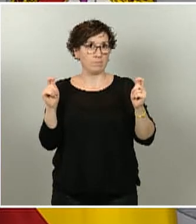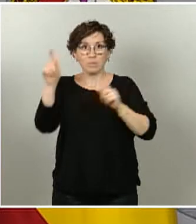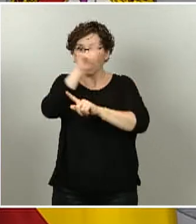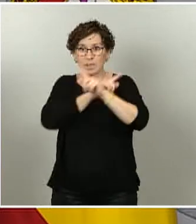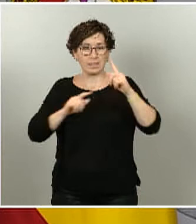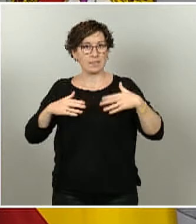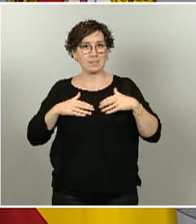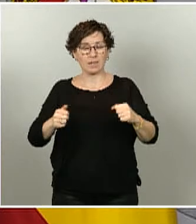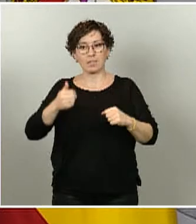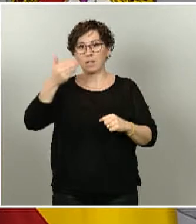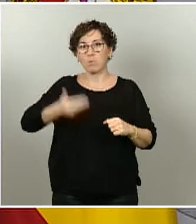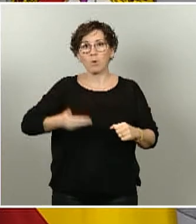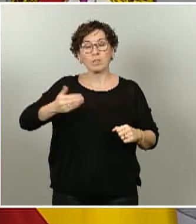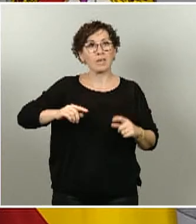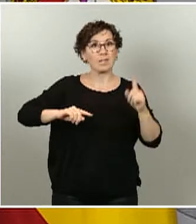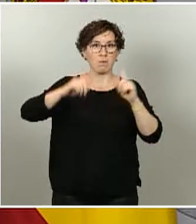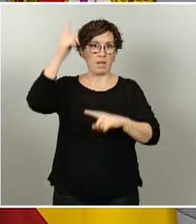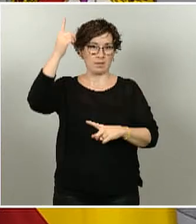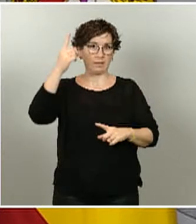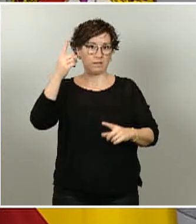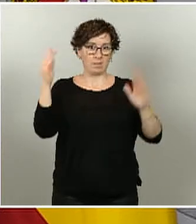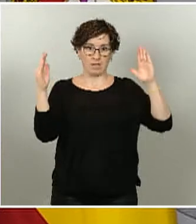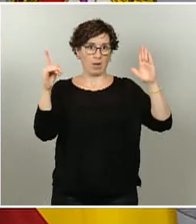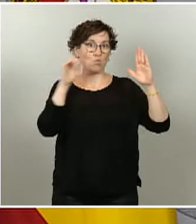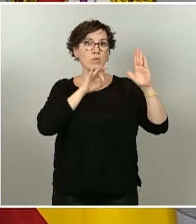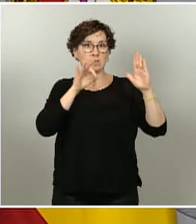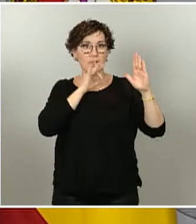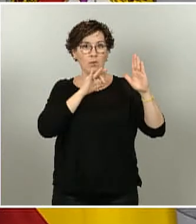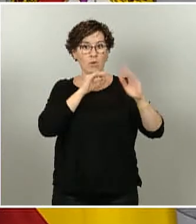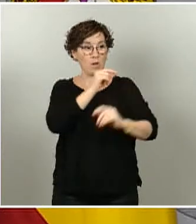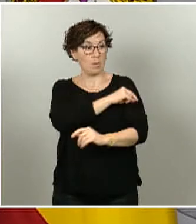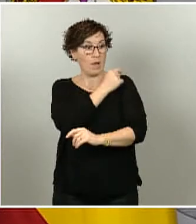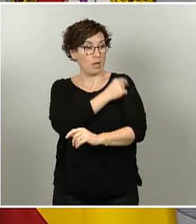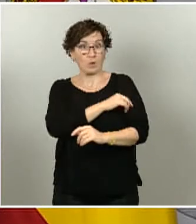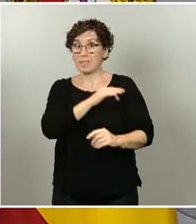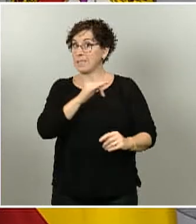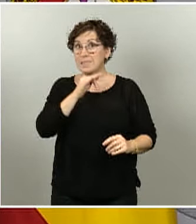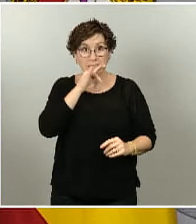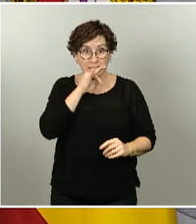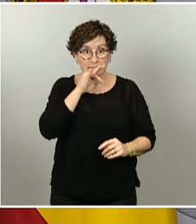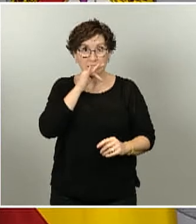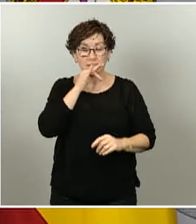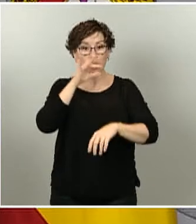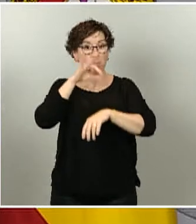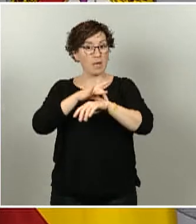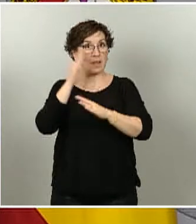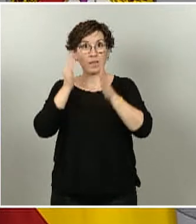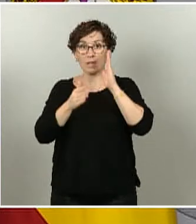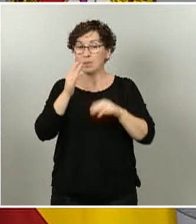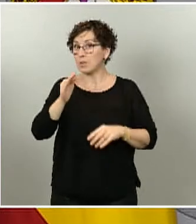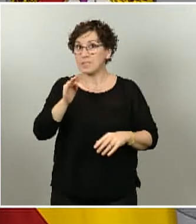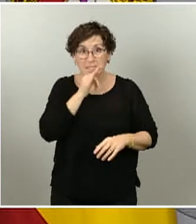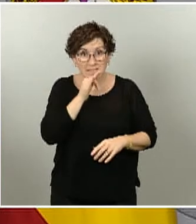habido en un siglo y donde, a falta de una vacuna, a falta de un tratamiento médico, el único tratamiento